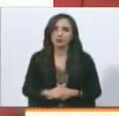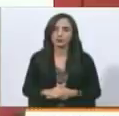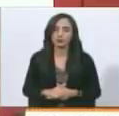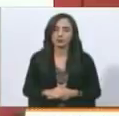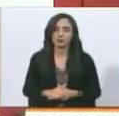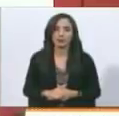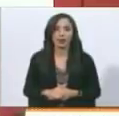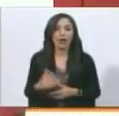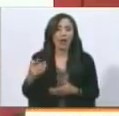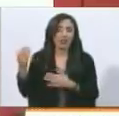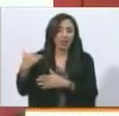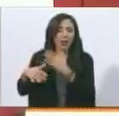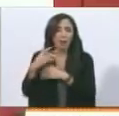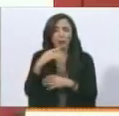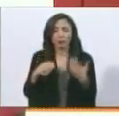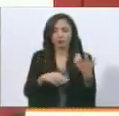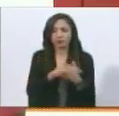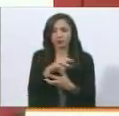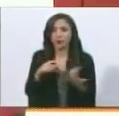convaleciente de una herida que le dieron.